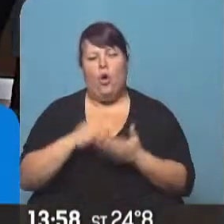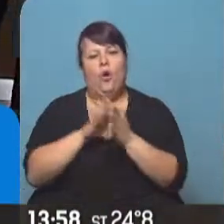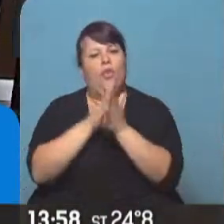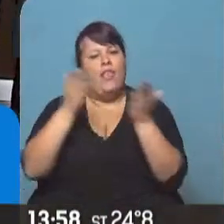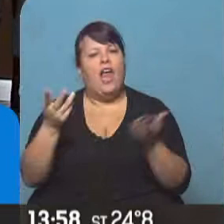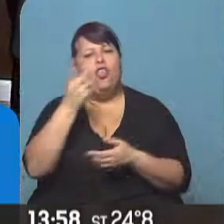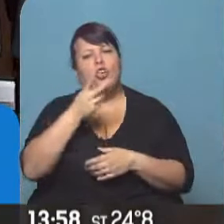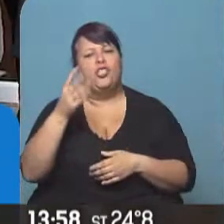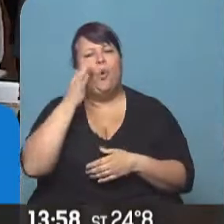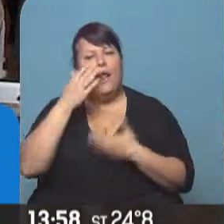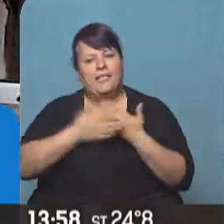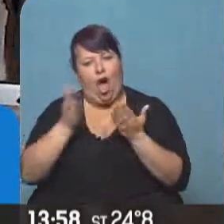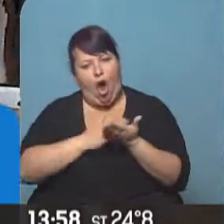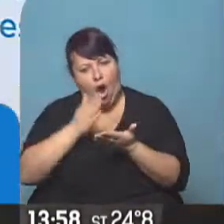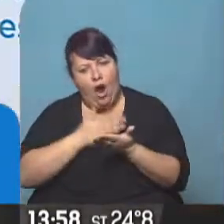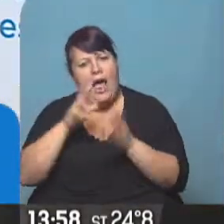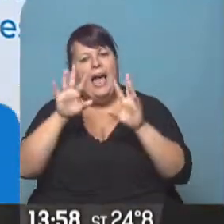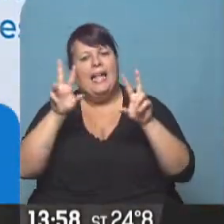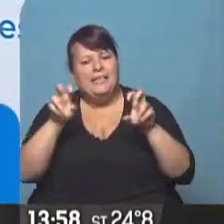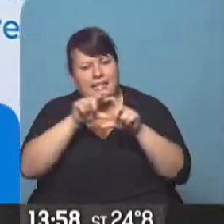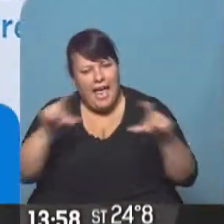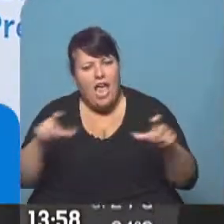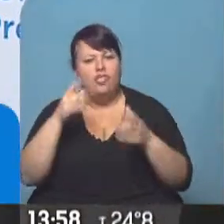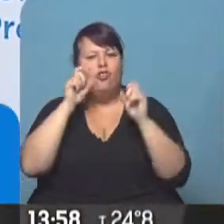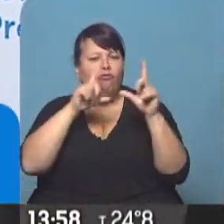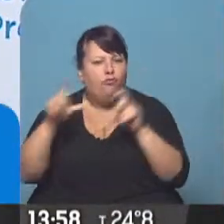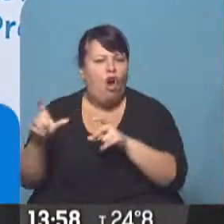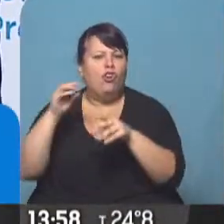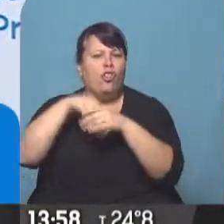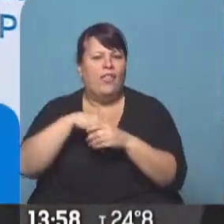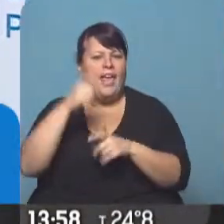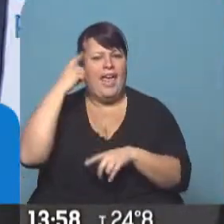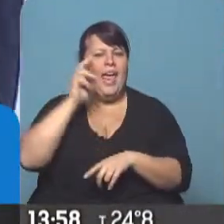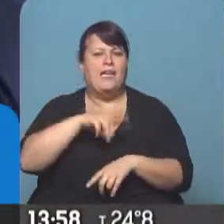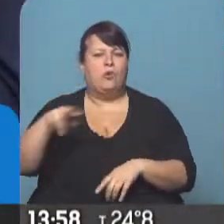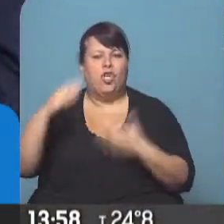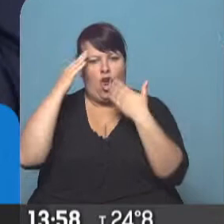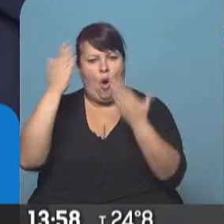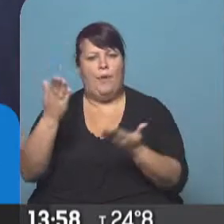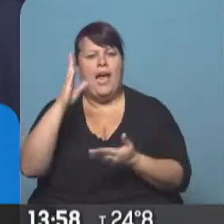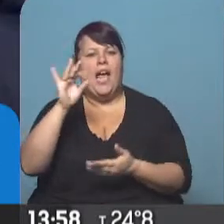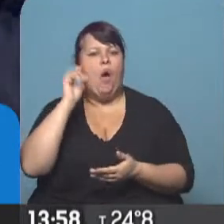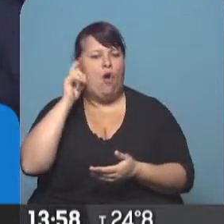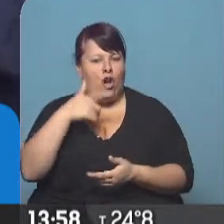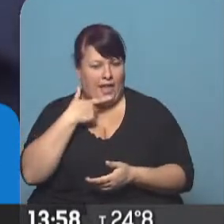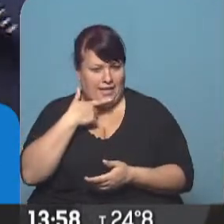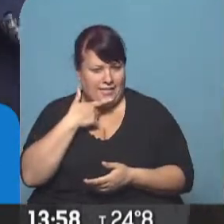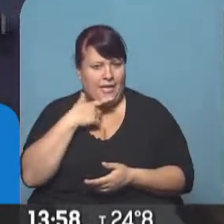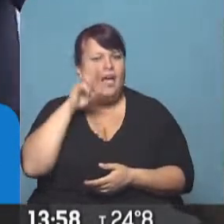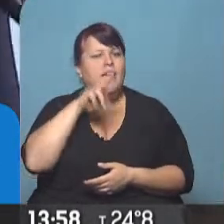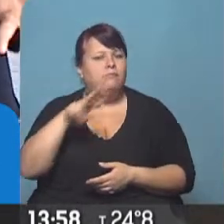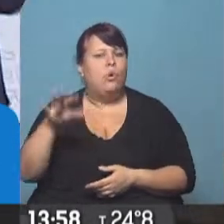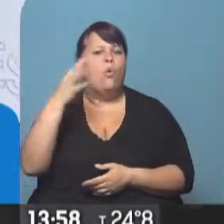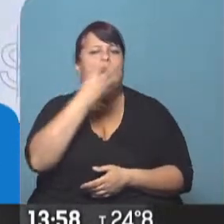publicación de 240 páginas con textos e imágenes de las obras que integraron la exposición homenaje a Jorge Luis Borges, visitada